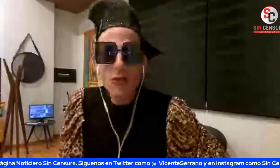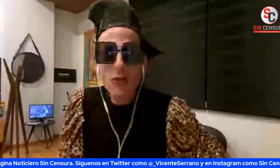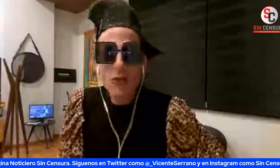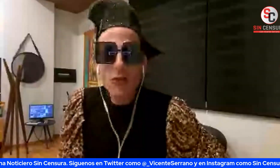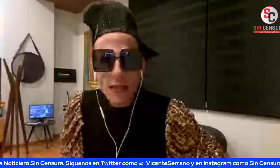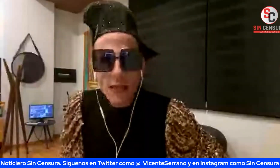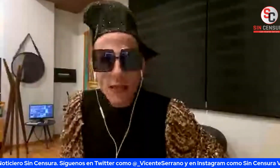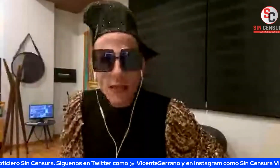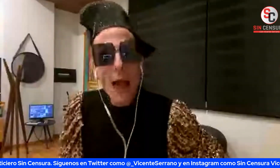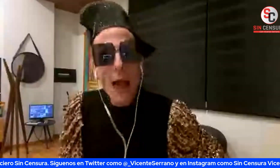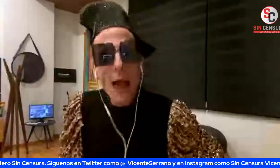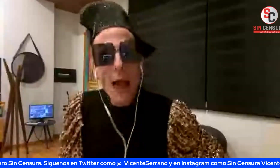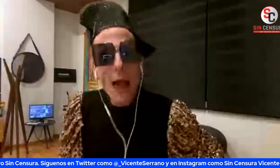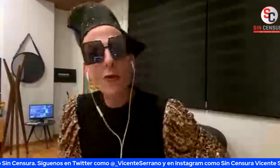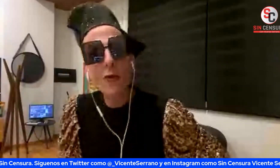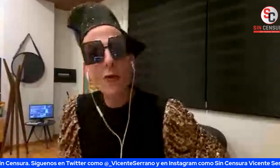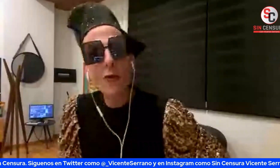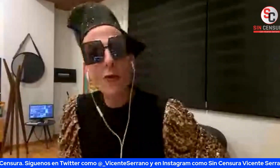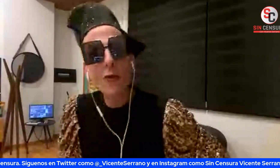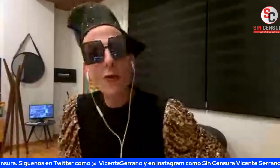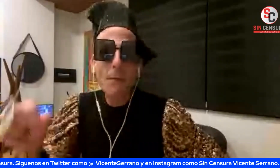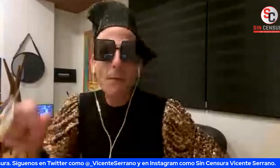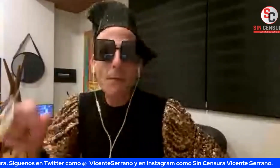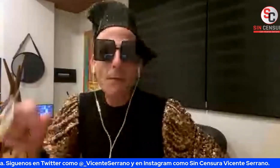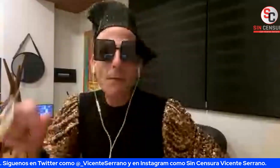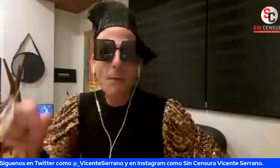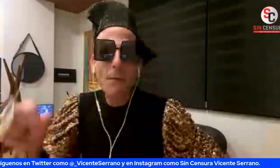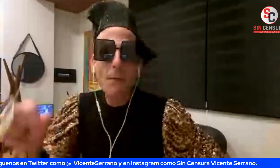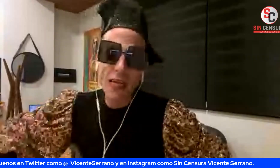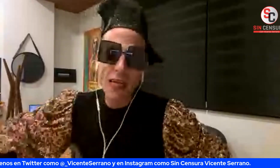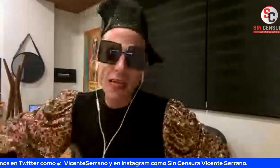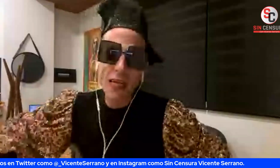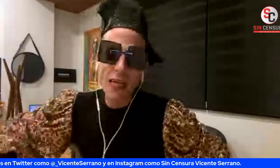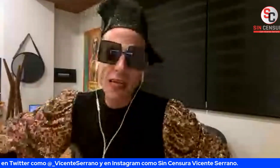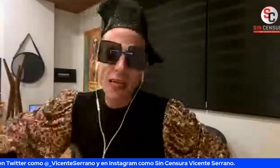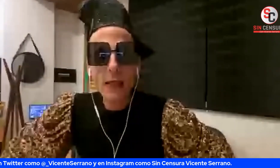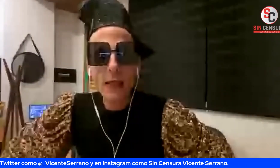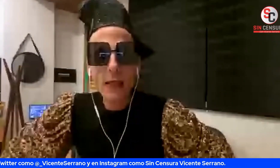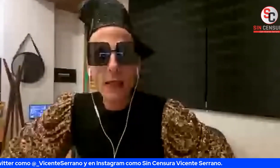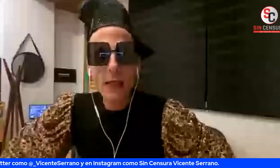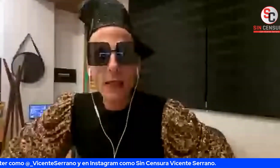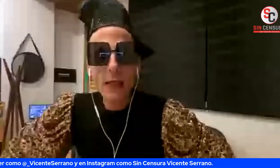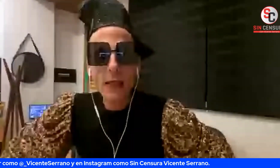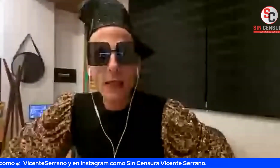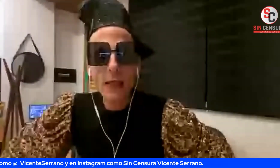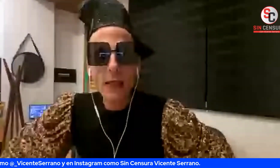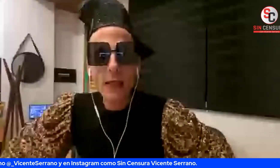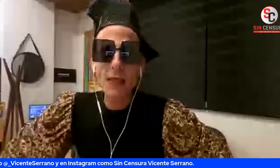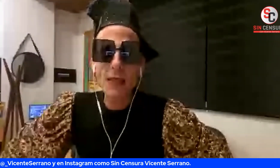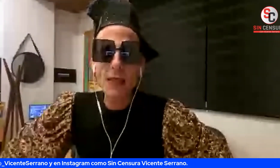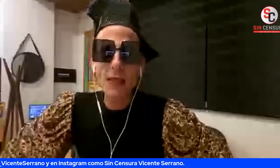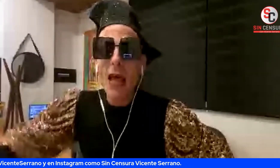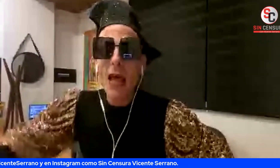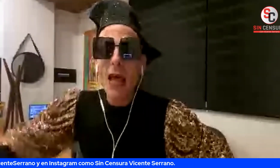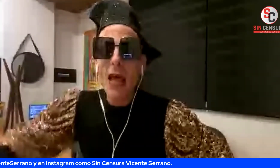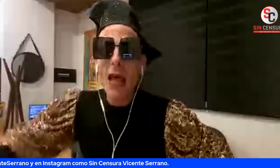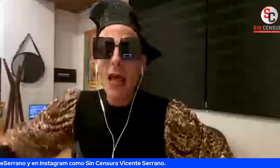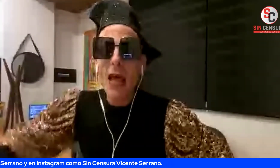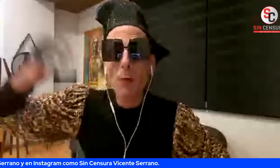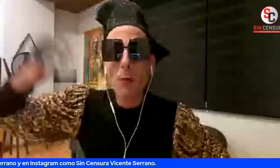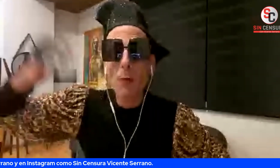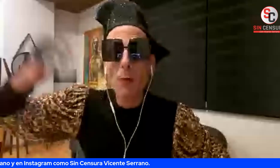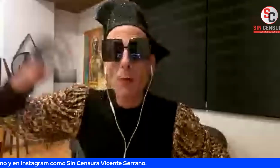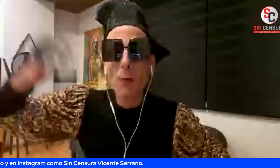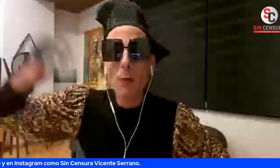modo que seamos idiotas. Ah, no, estos cuates por una pieza, 350 y 600, y por miles de piezas, 2,000,